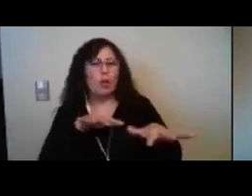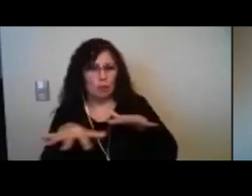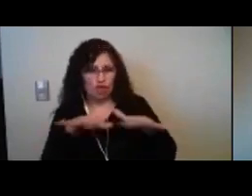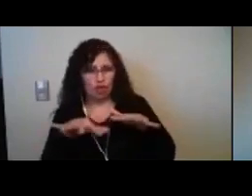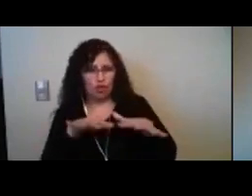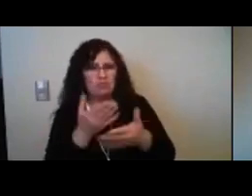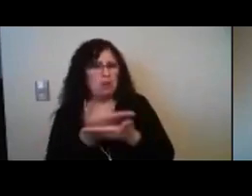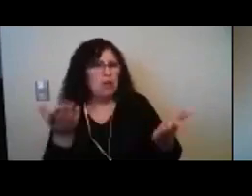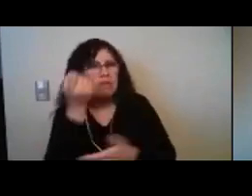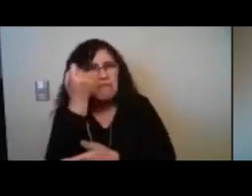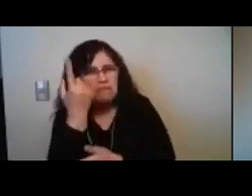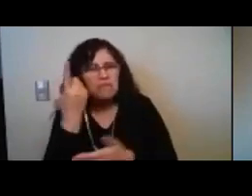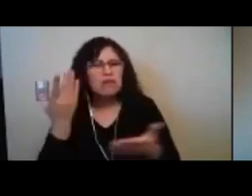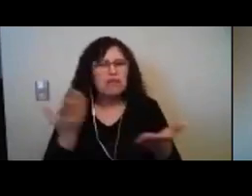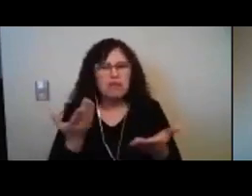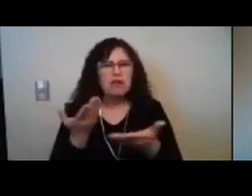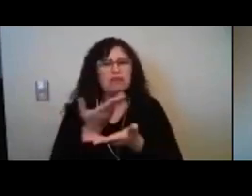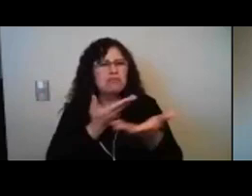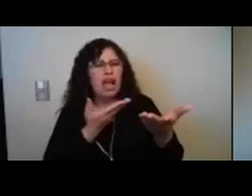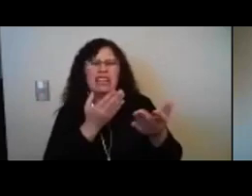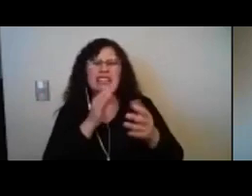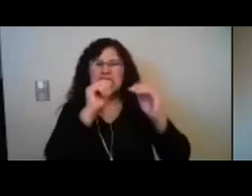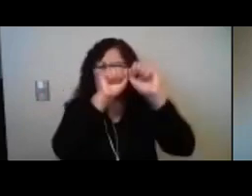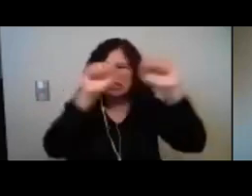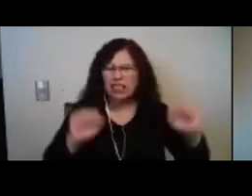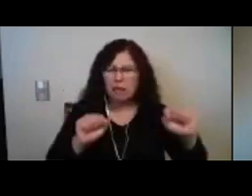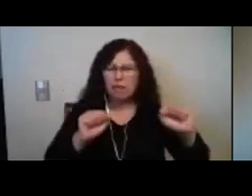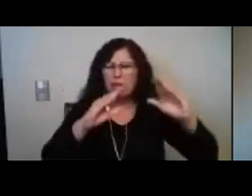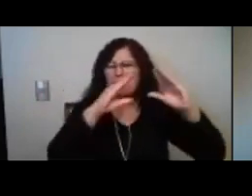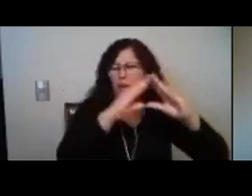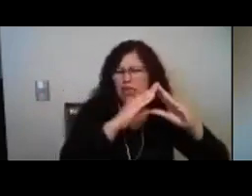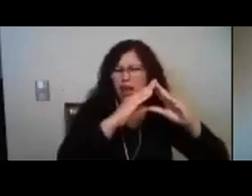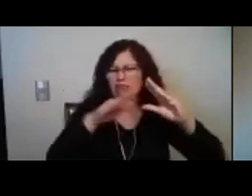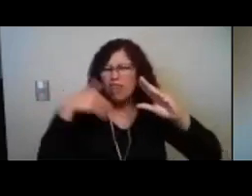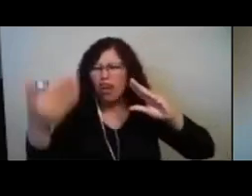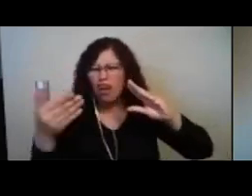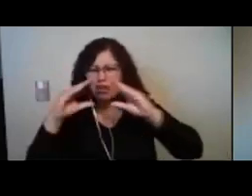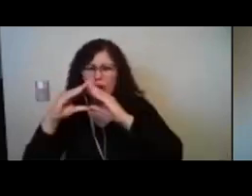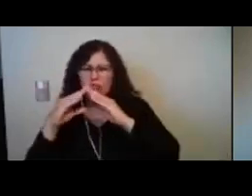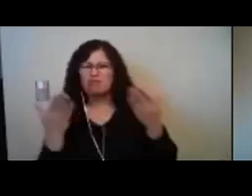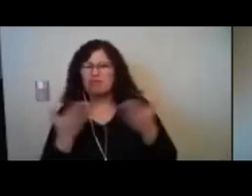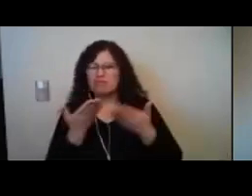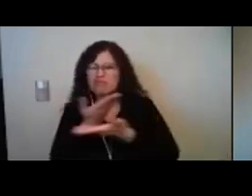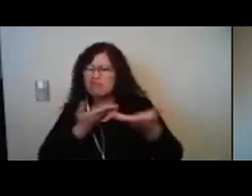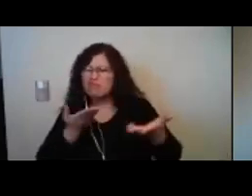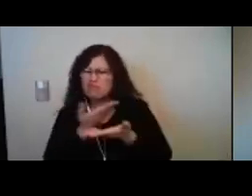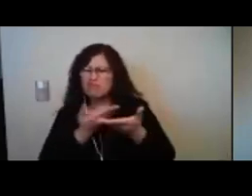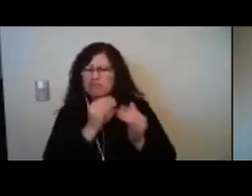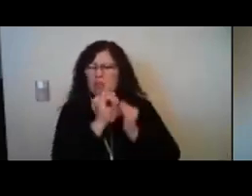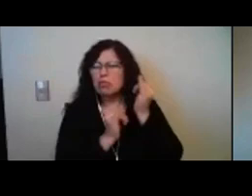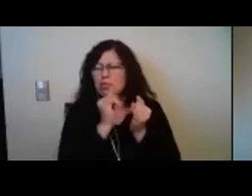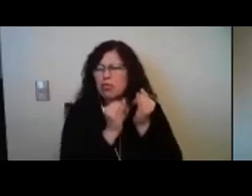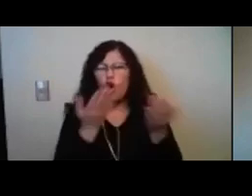poco más cómo interactúan este sistema piramidal y extrapiramidal para poder generar